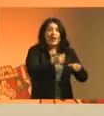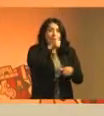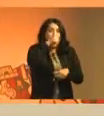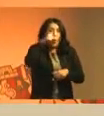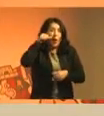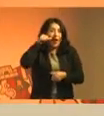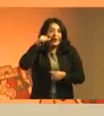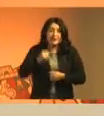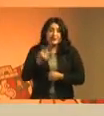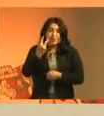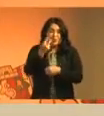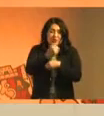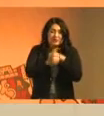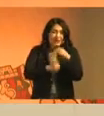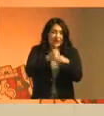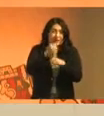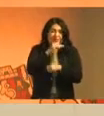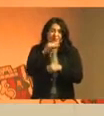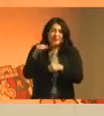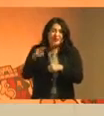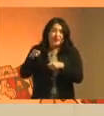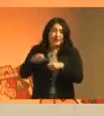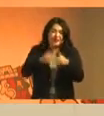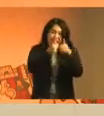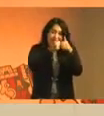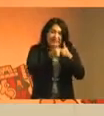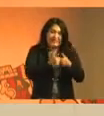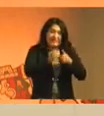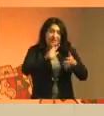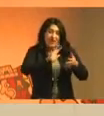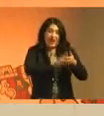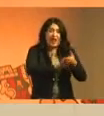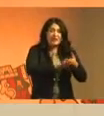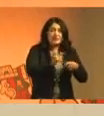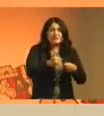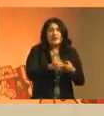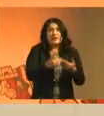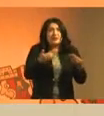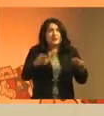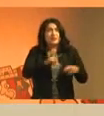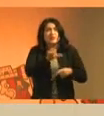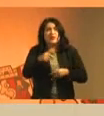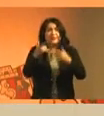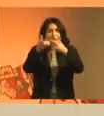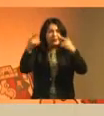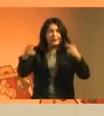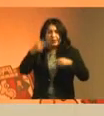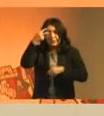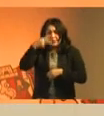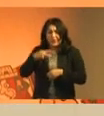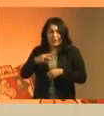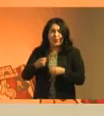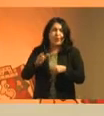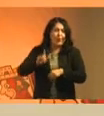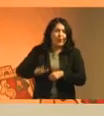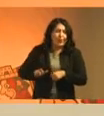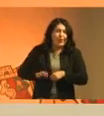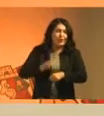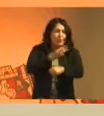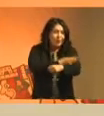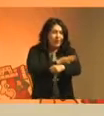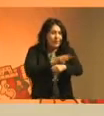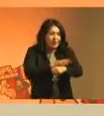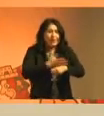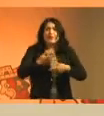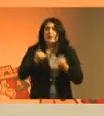esos dos años de cárcel son en términos de la historia de mexico el gobierno de madero por un lado y por otro lado el golpe